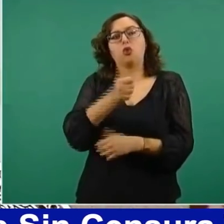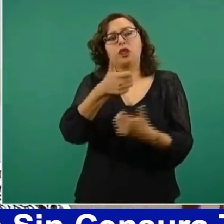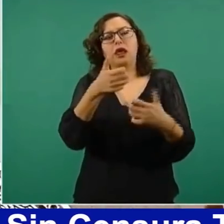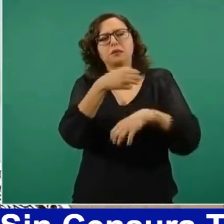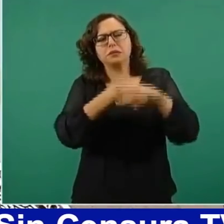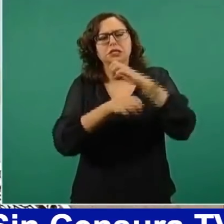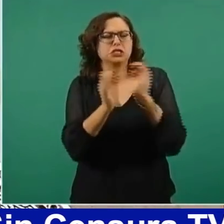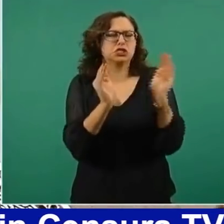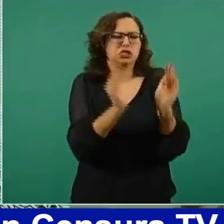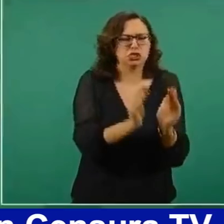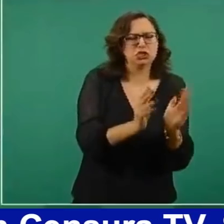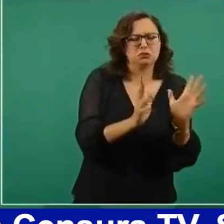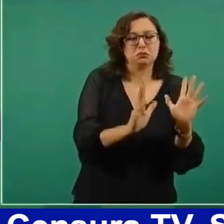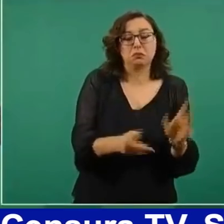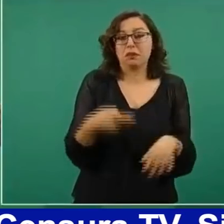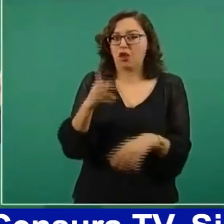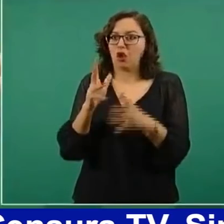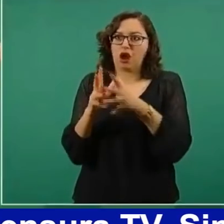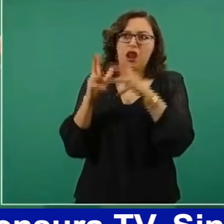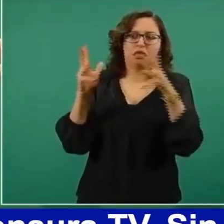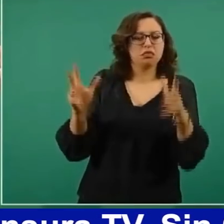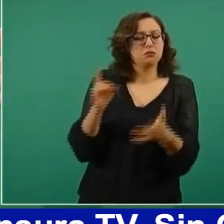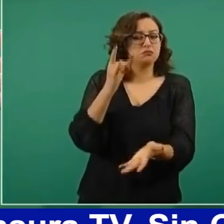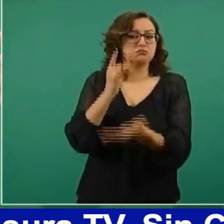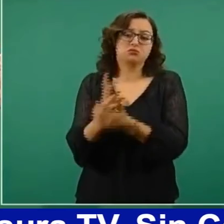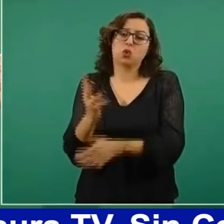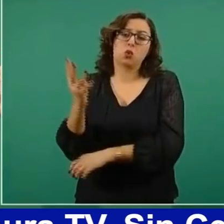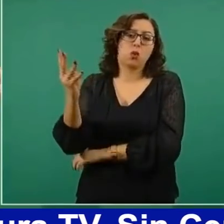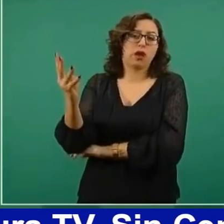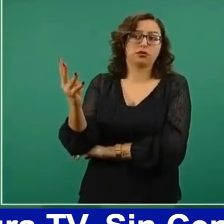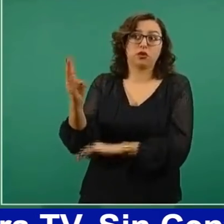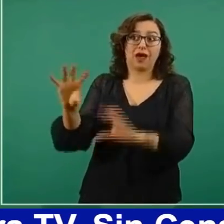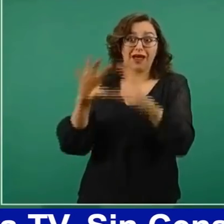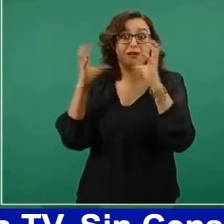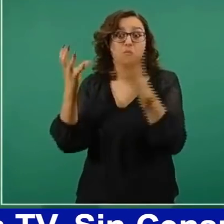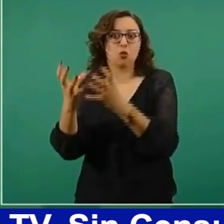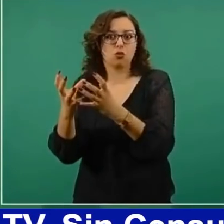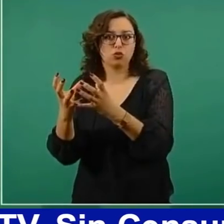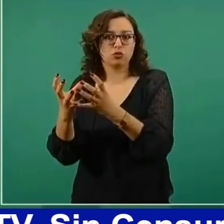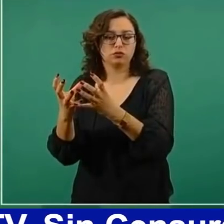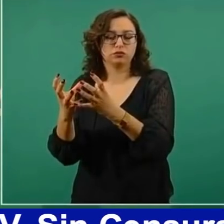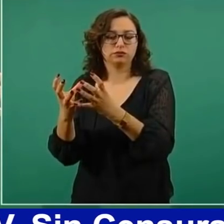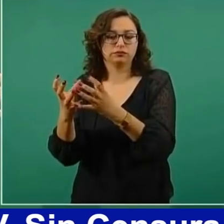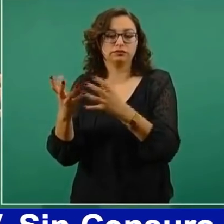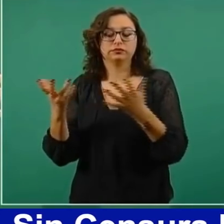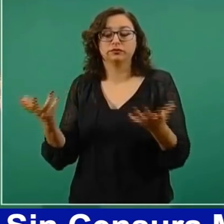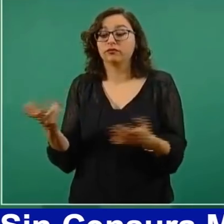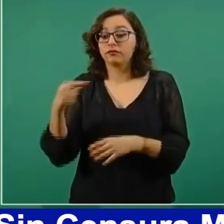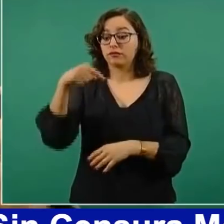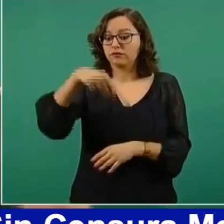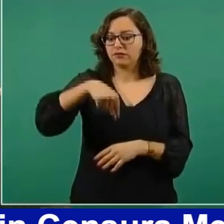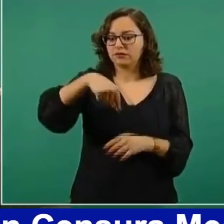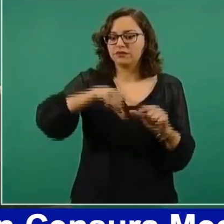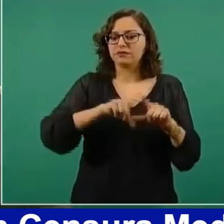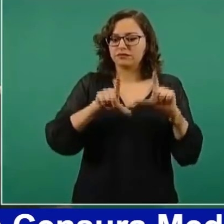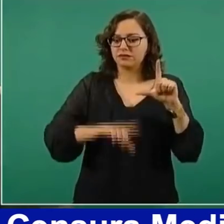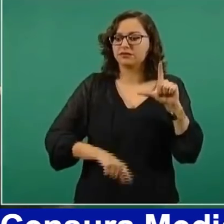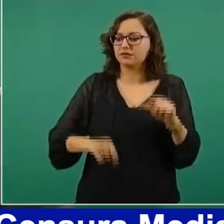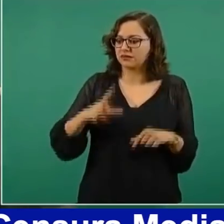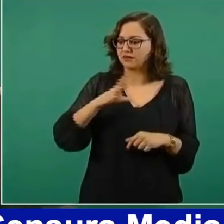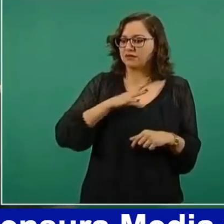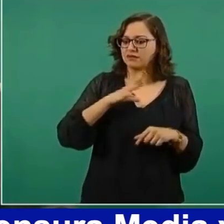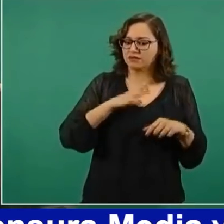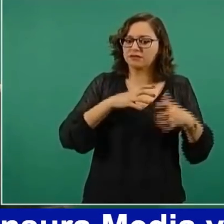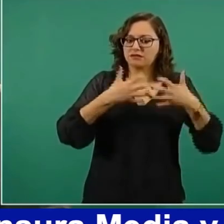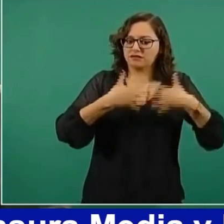desarrollando, pero es un mercado muy concentrado. Tener una empresa pública, y esto es lo que quiero compartir con el